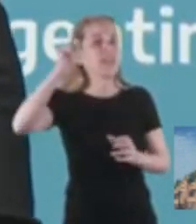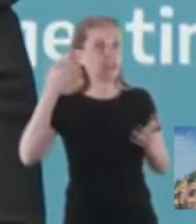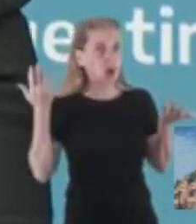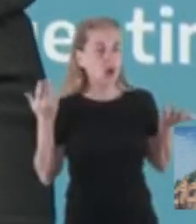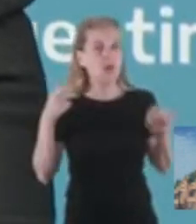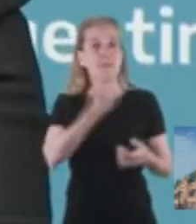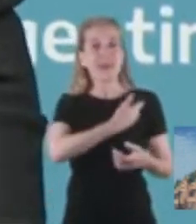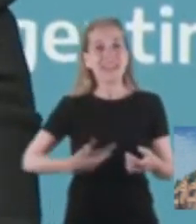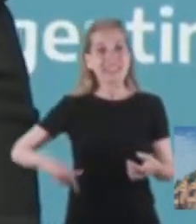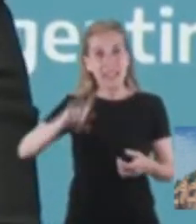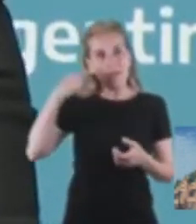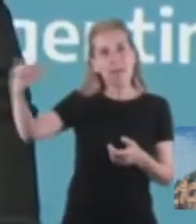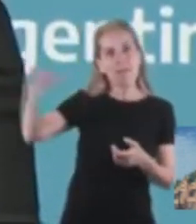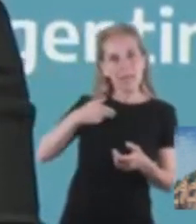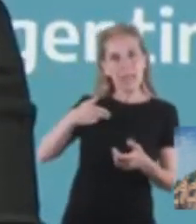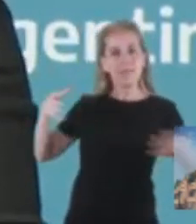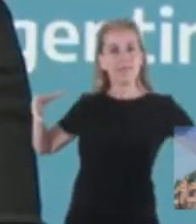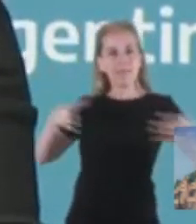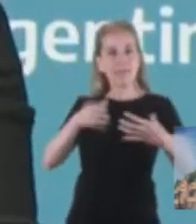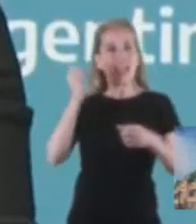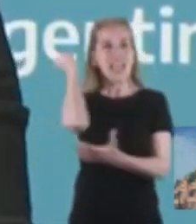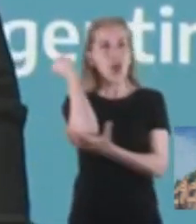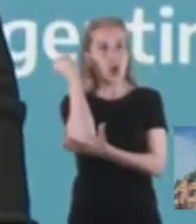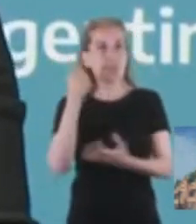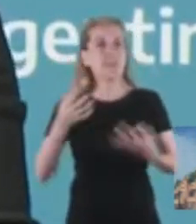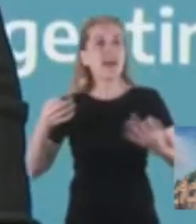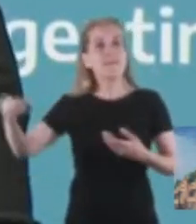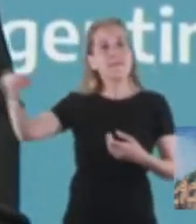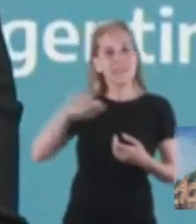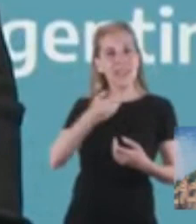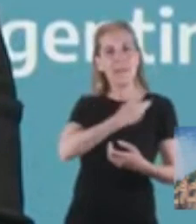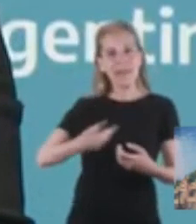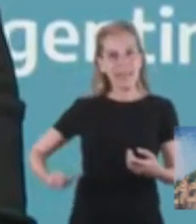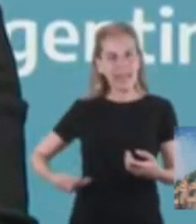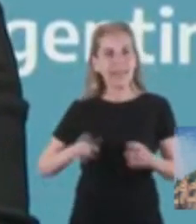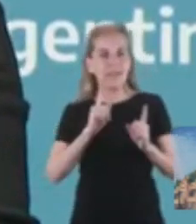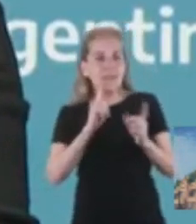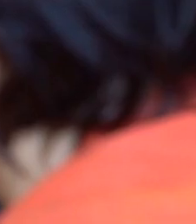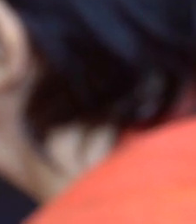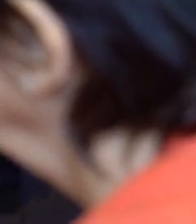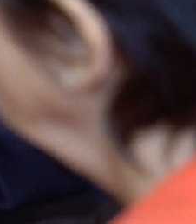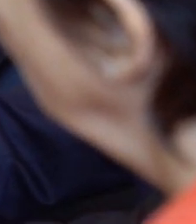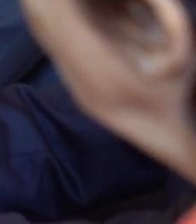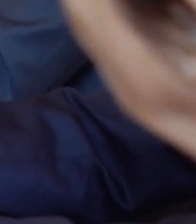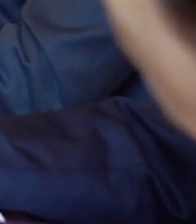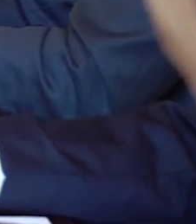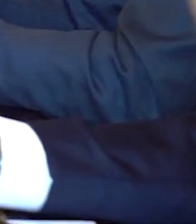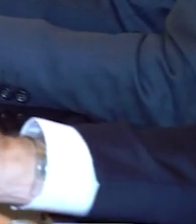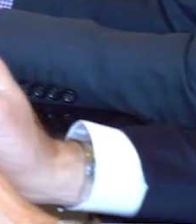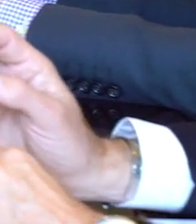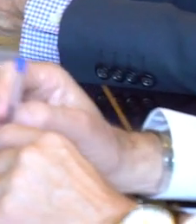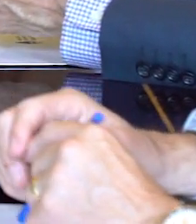trabajando el equipo económico fundamentalmente es en sostener la actividad Seguir generando fuentes de trabajo